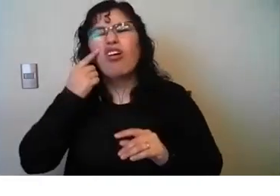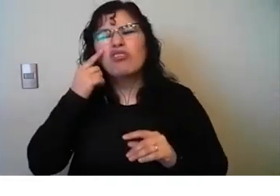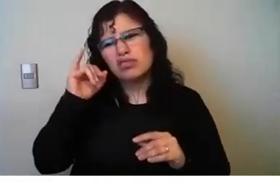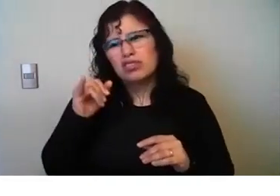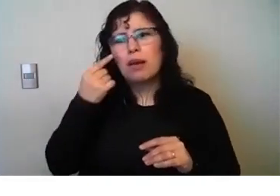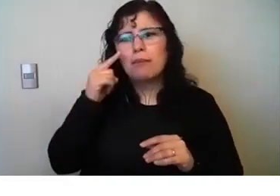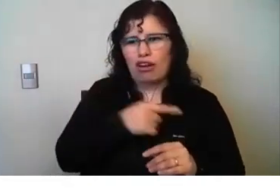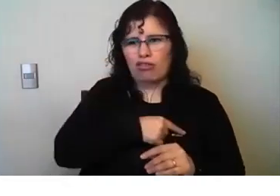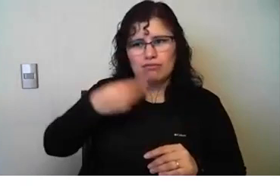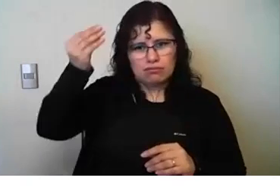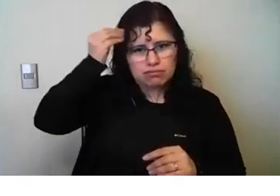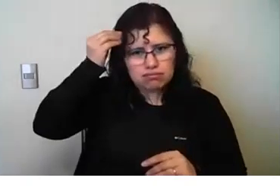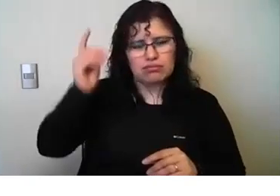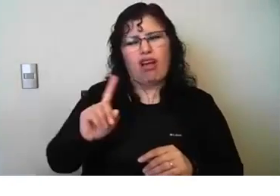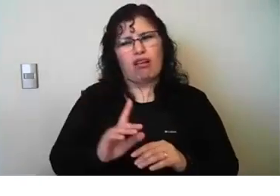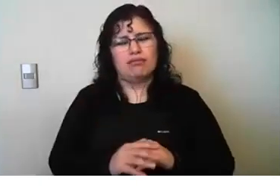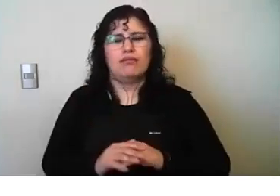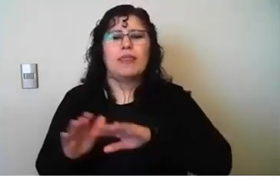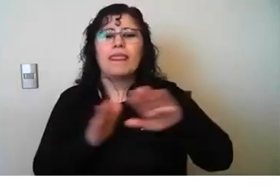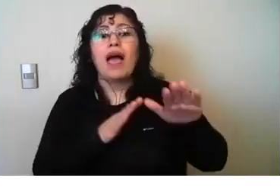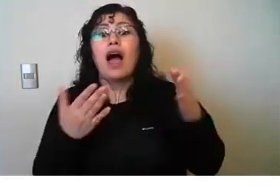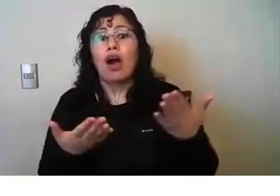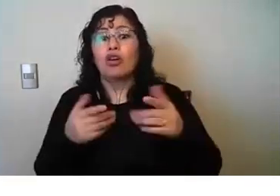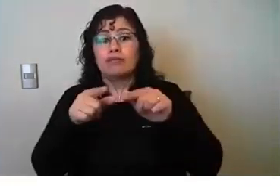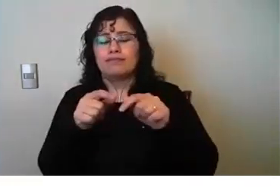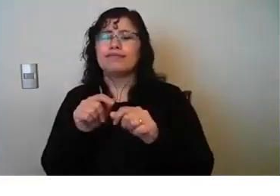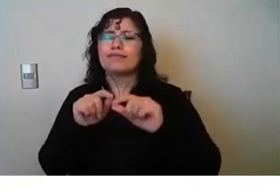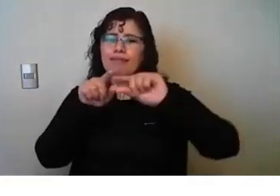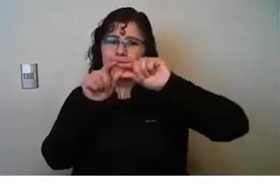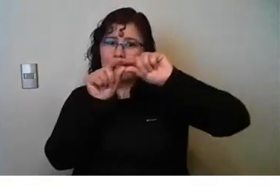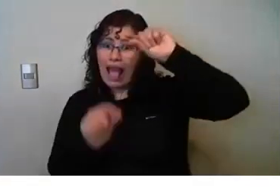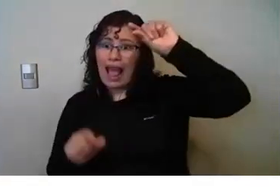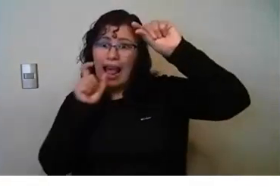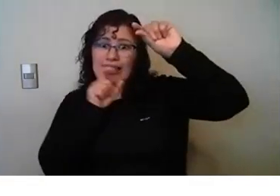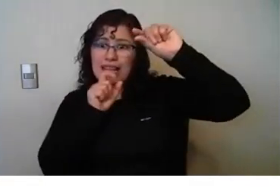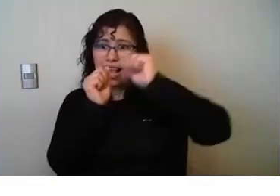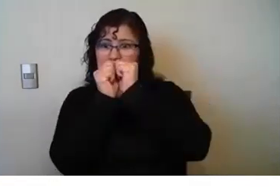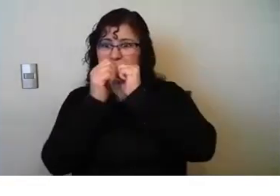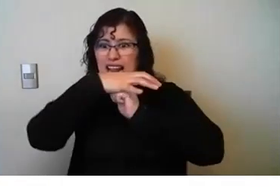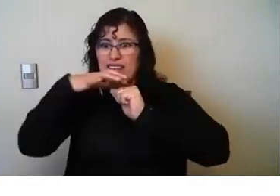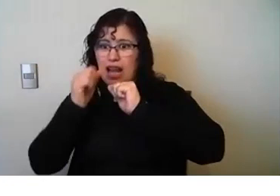esta imagen la arteria cerebral anterior, que venía,